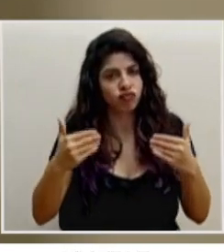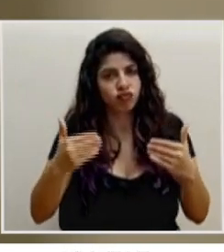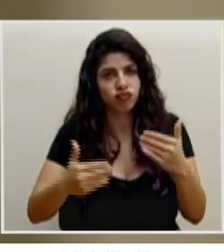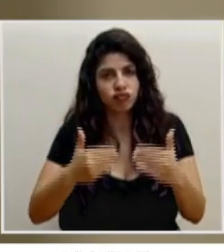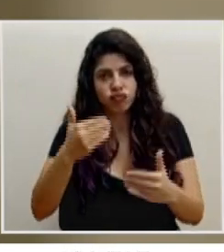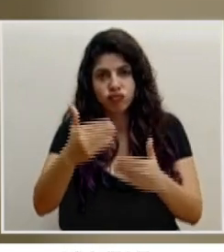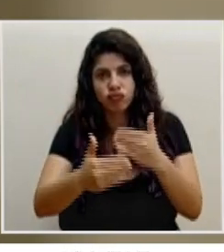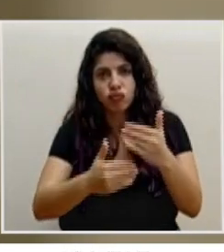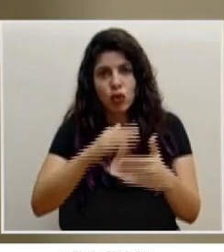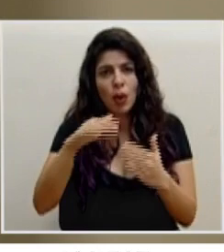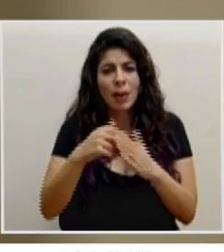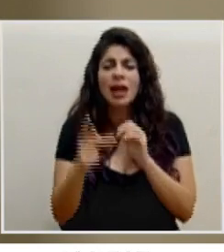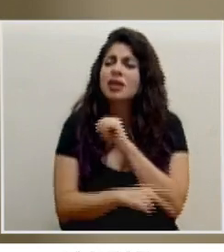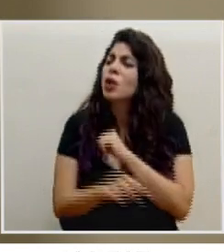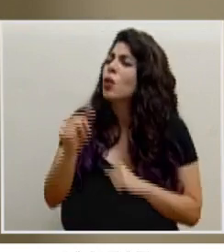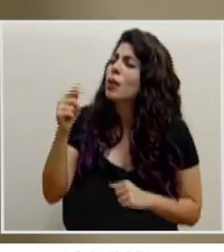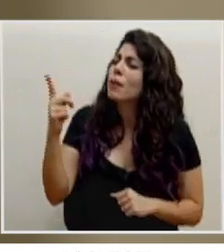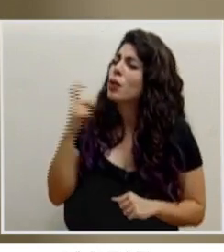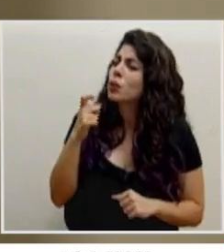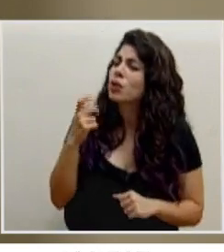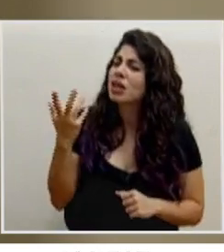la otra pregunta era de...